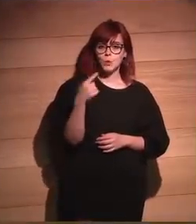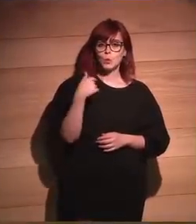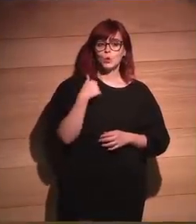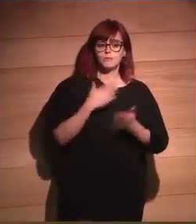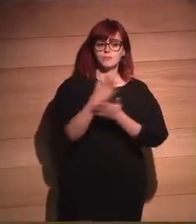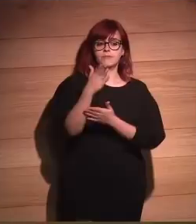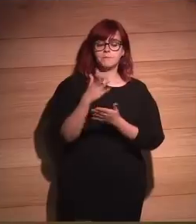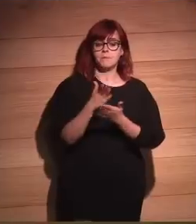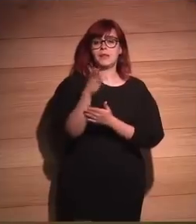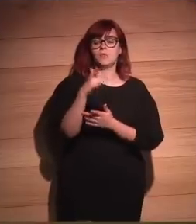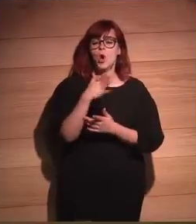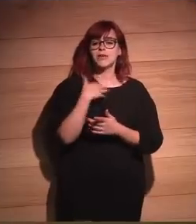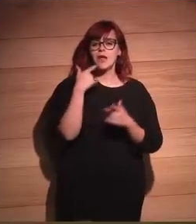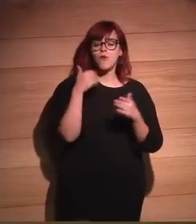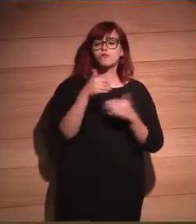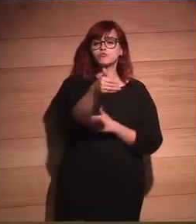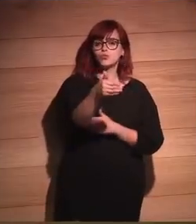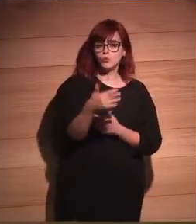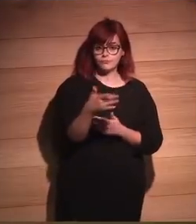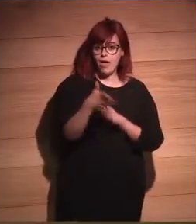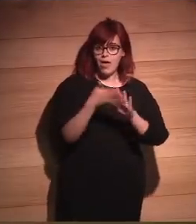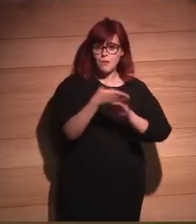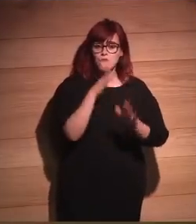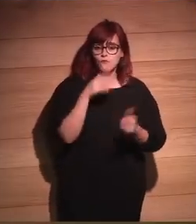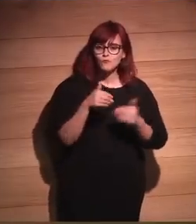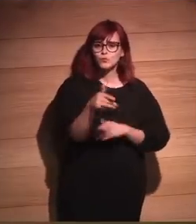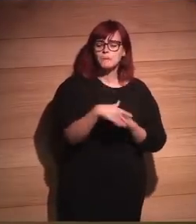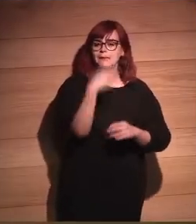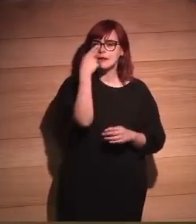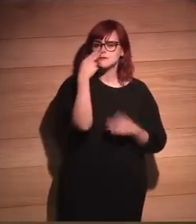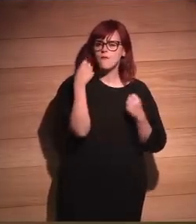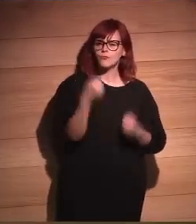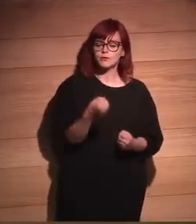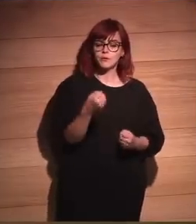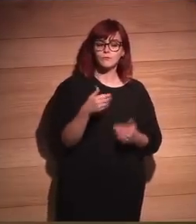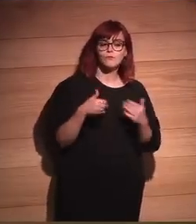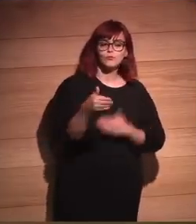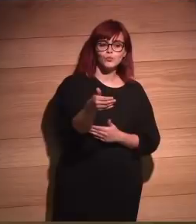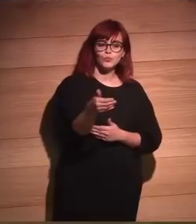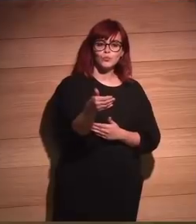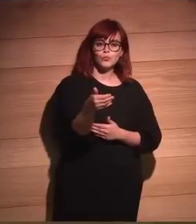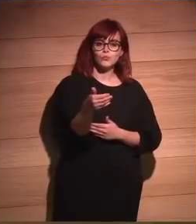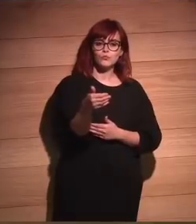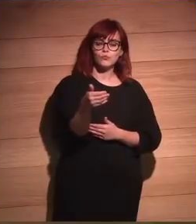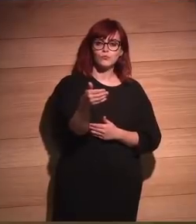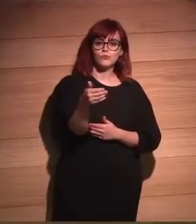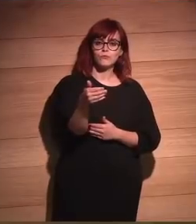me interesa lo del futuro, ¿no? Y me interesa lo del futuro porque